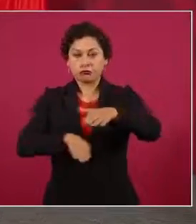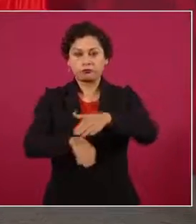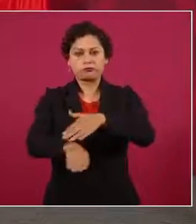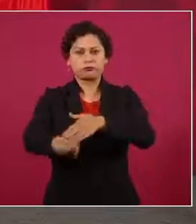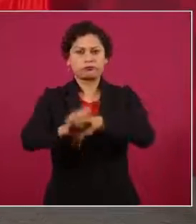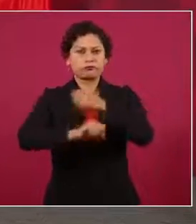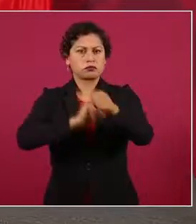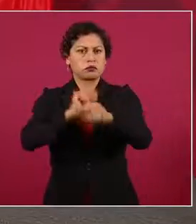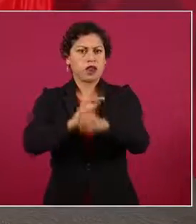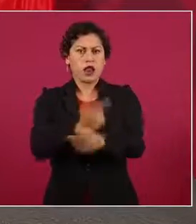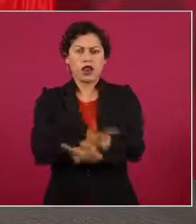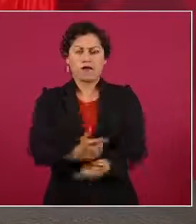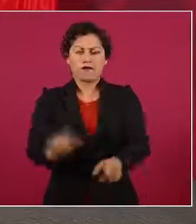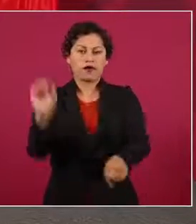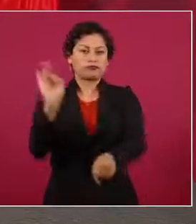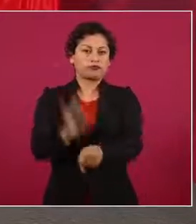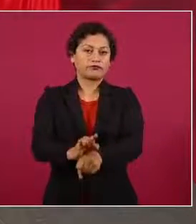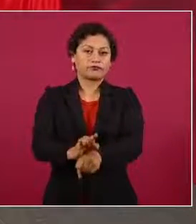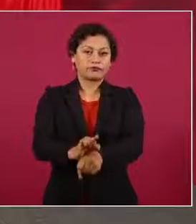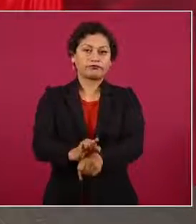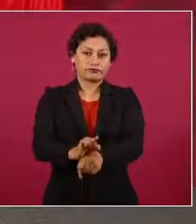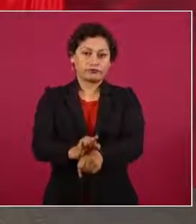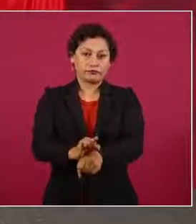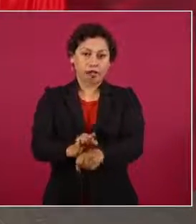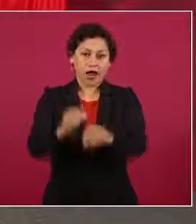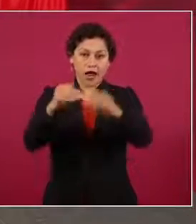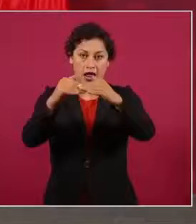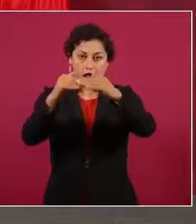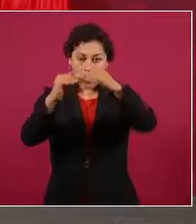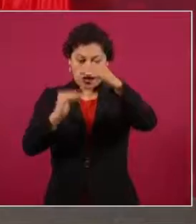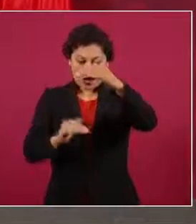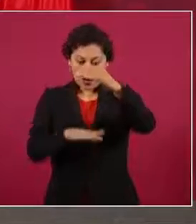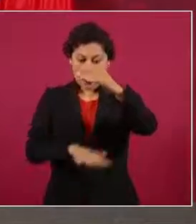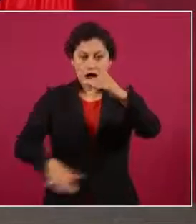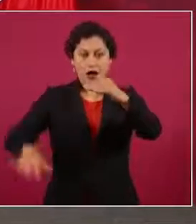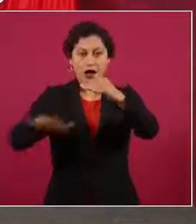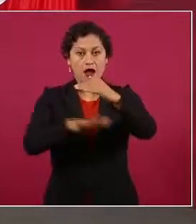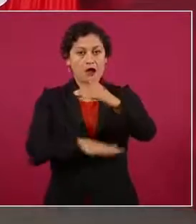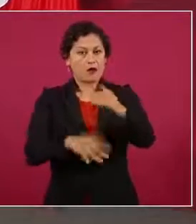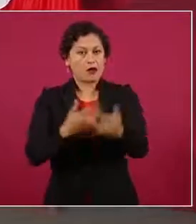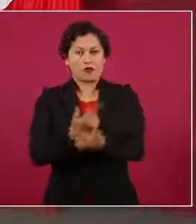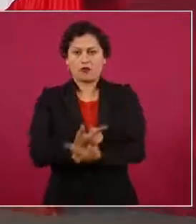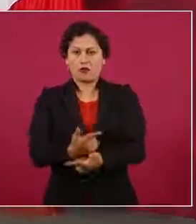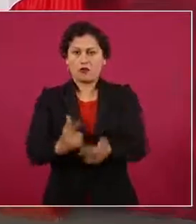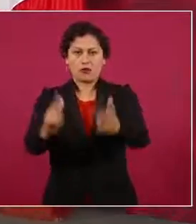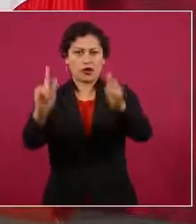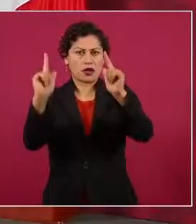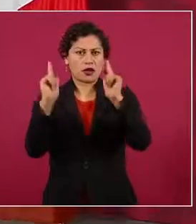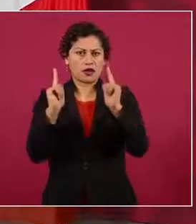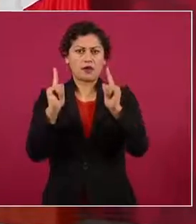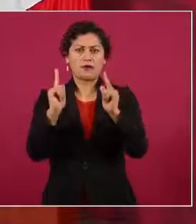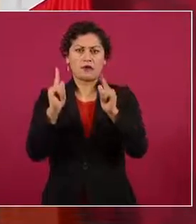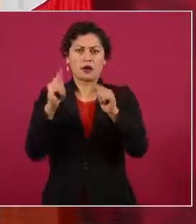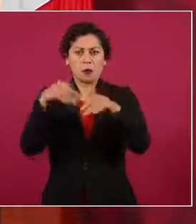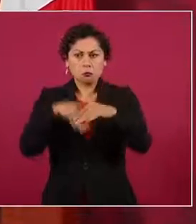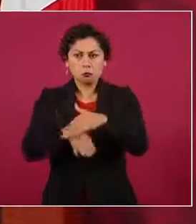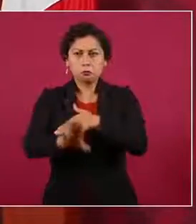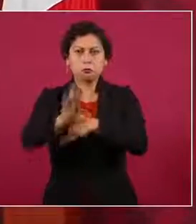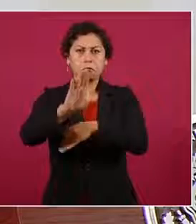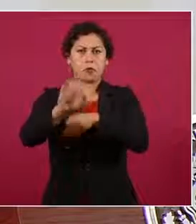Entonces, se mantiene abajo para paso de